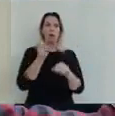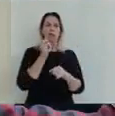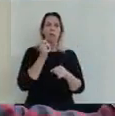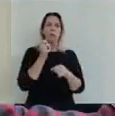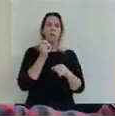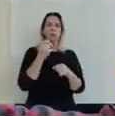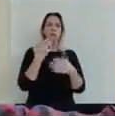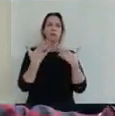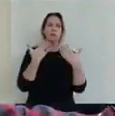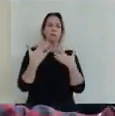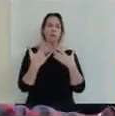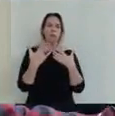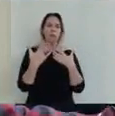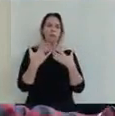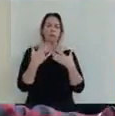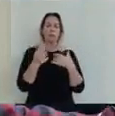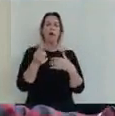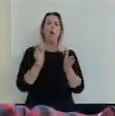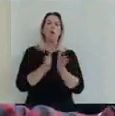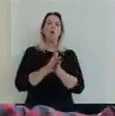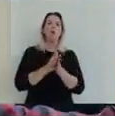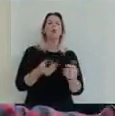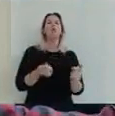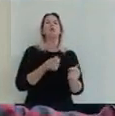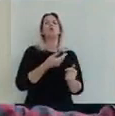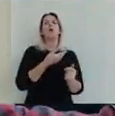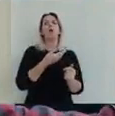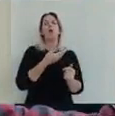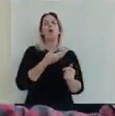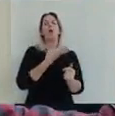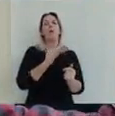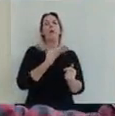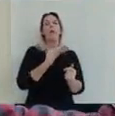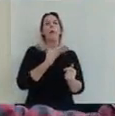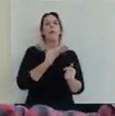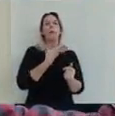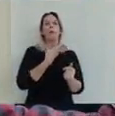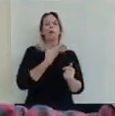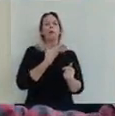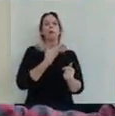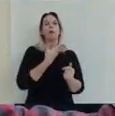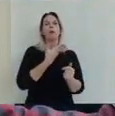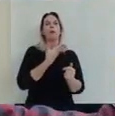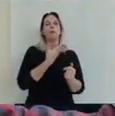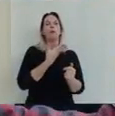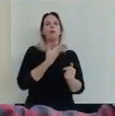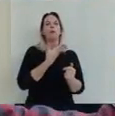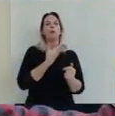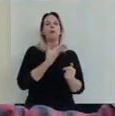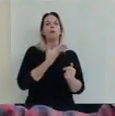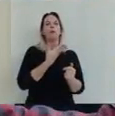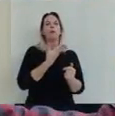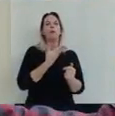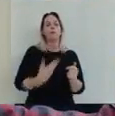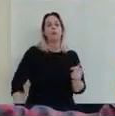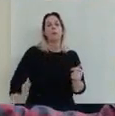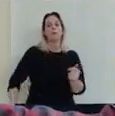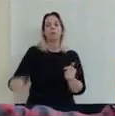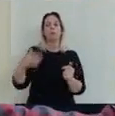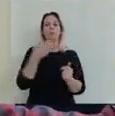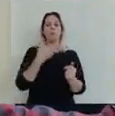ciudad de Buenos Aires, al señor Rodríguez Larreta, que todos conocemos que es un opositor a la línea política de